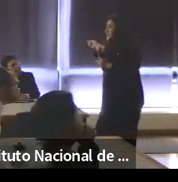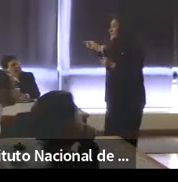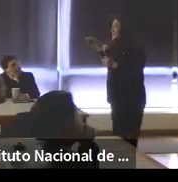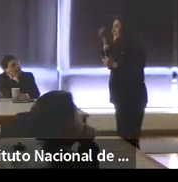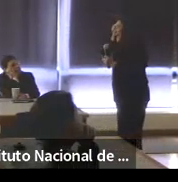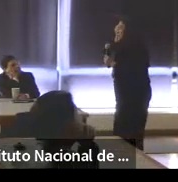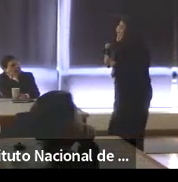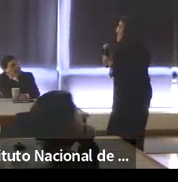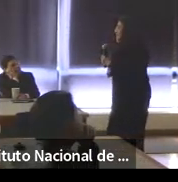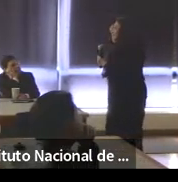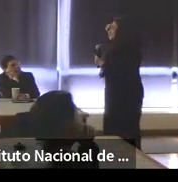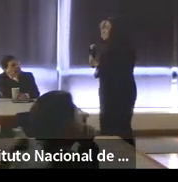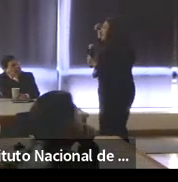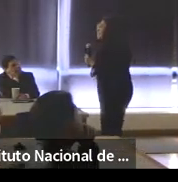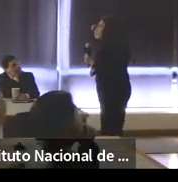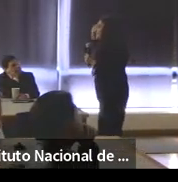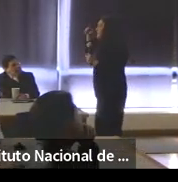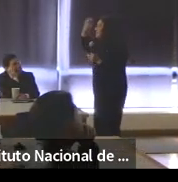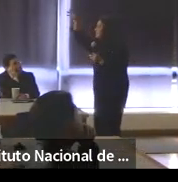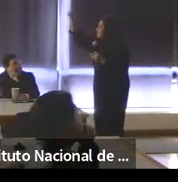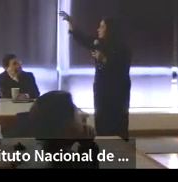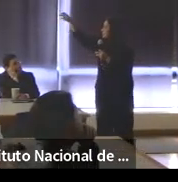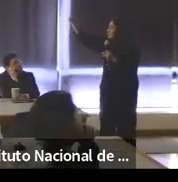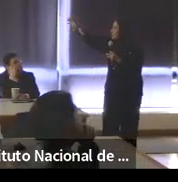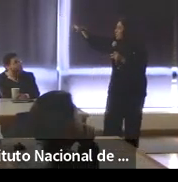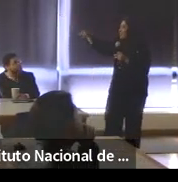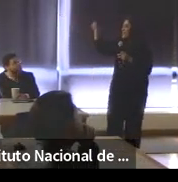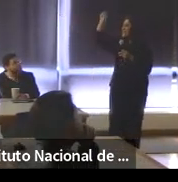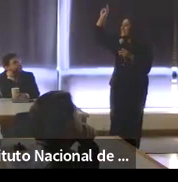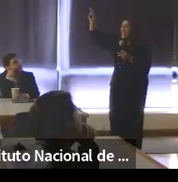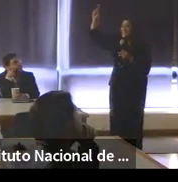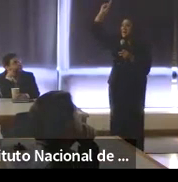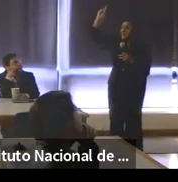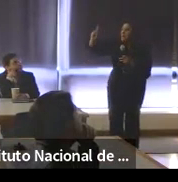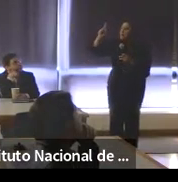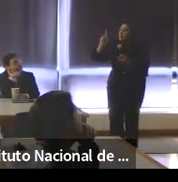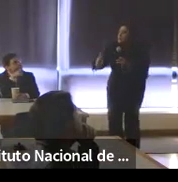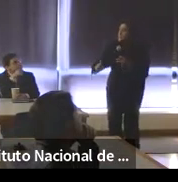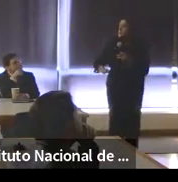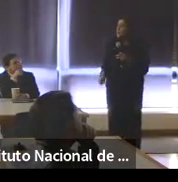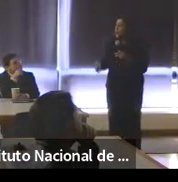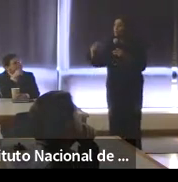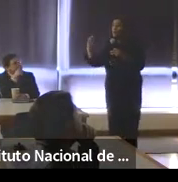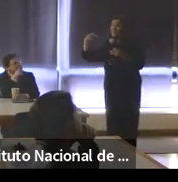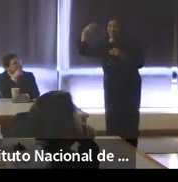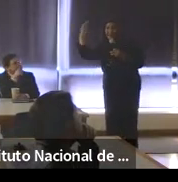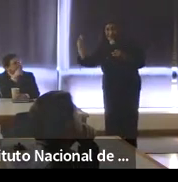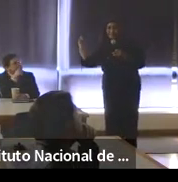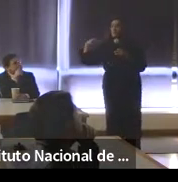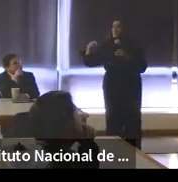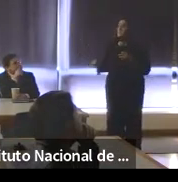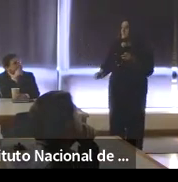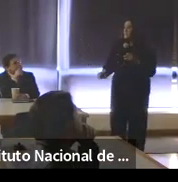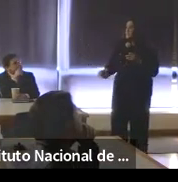ya había algo que te tenía que haber prendido el foco rojo de que iba a haber un conflicto porque